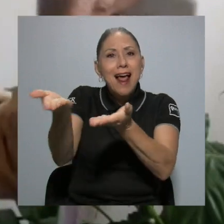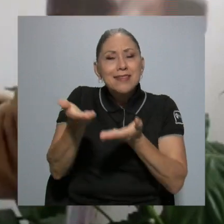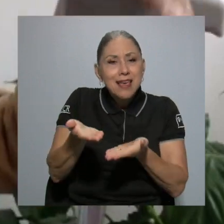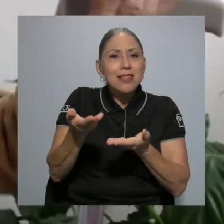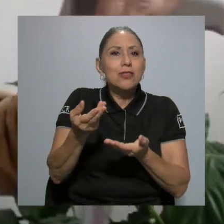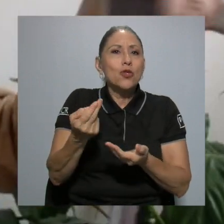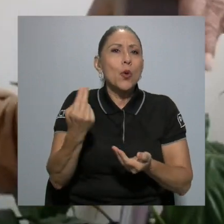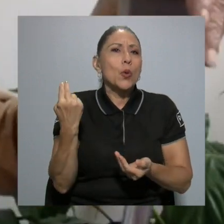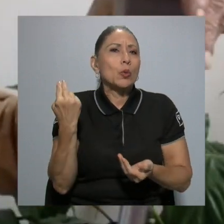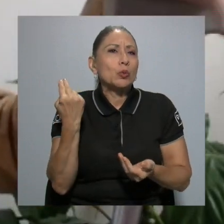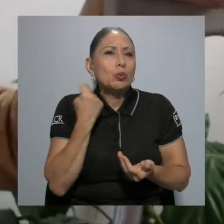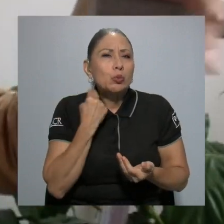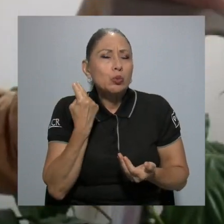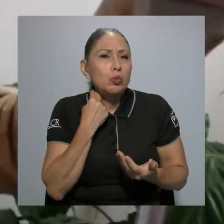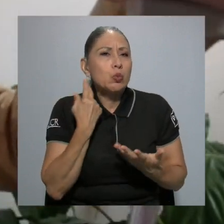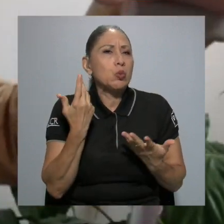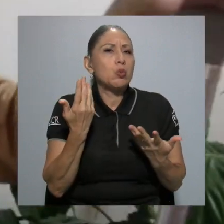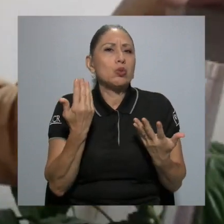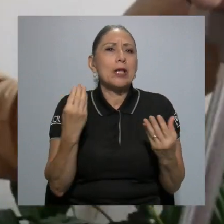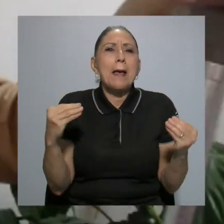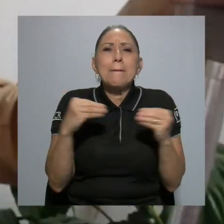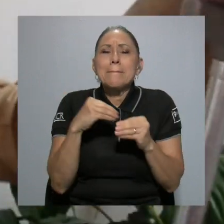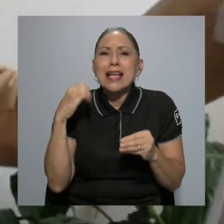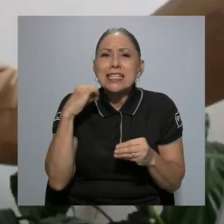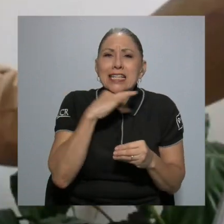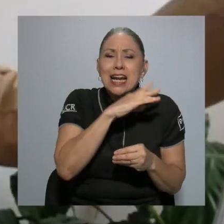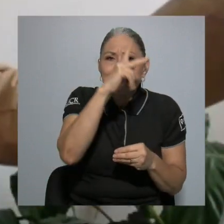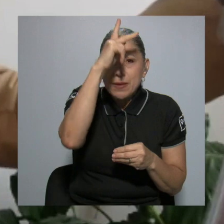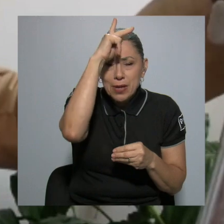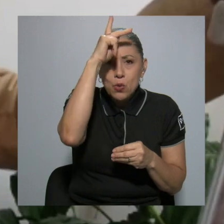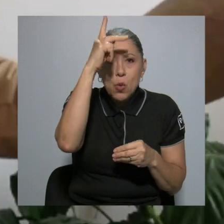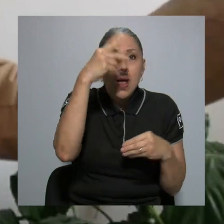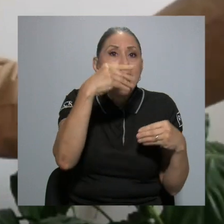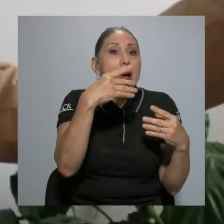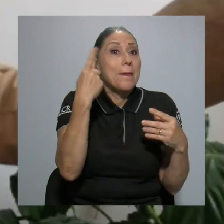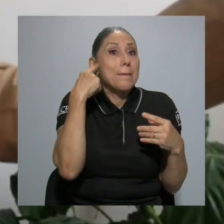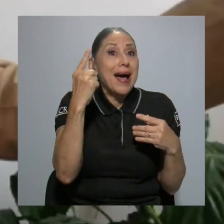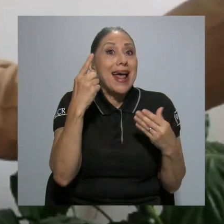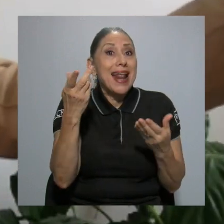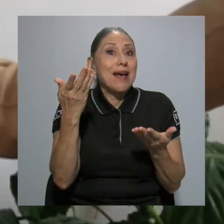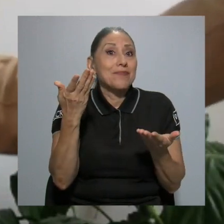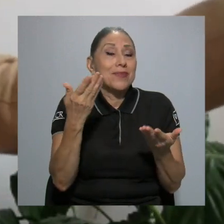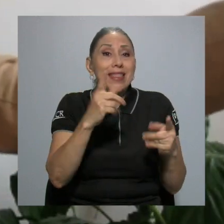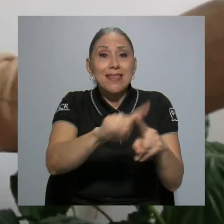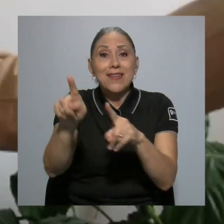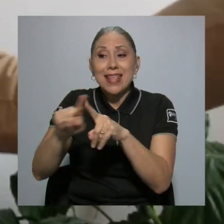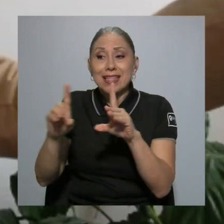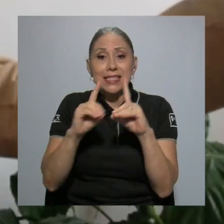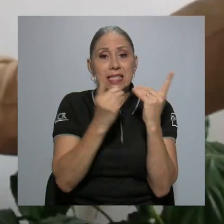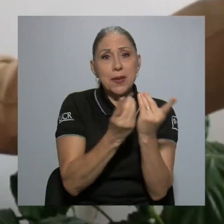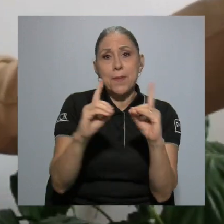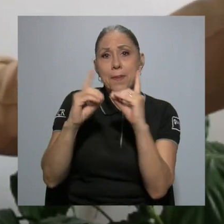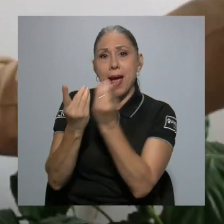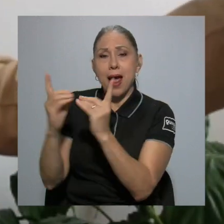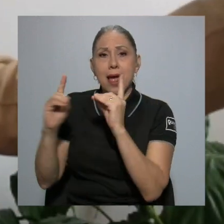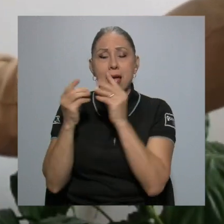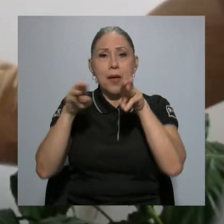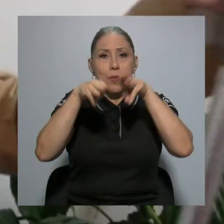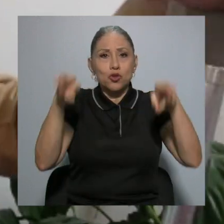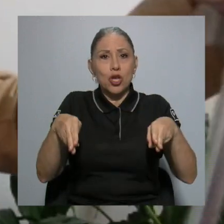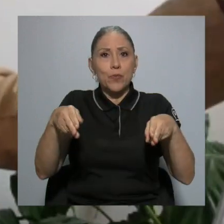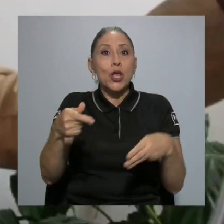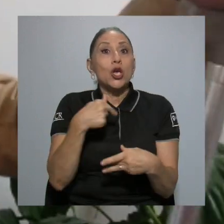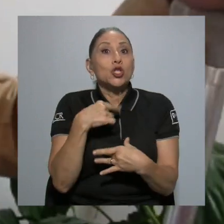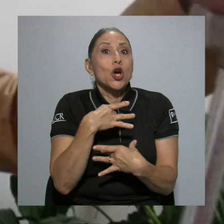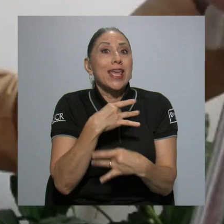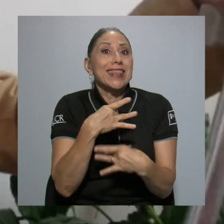las especies más raras del Perú para las colecciones de diferentes departamentos del museo. Y